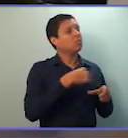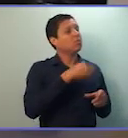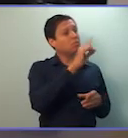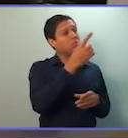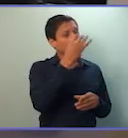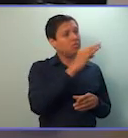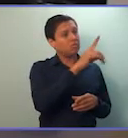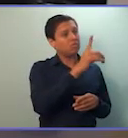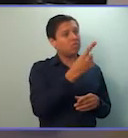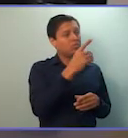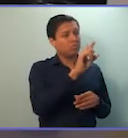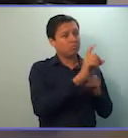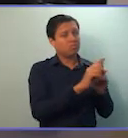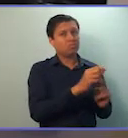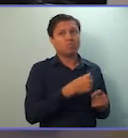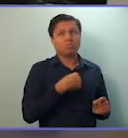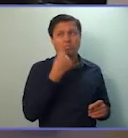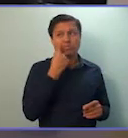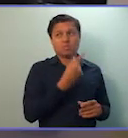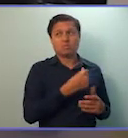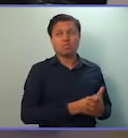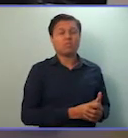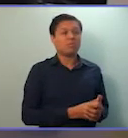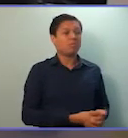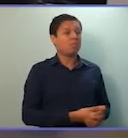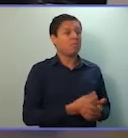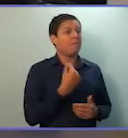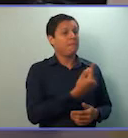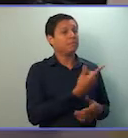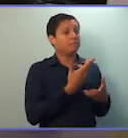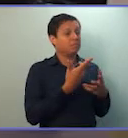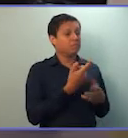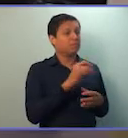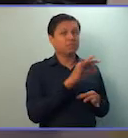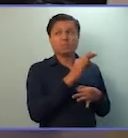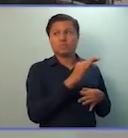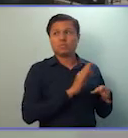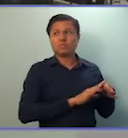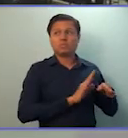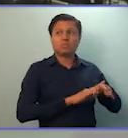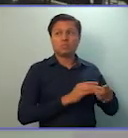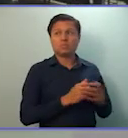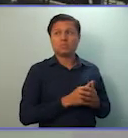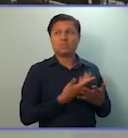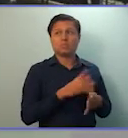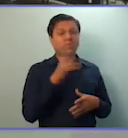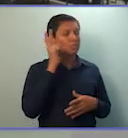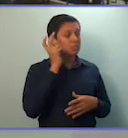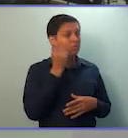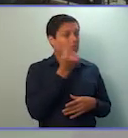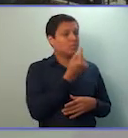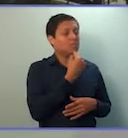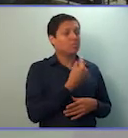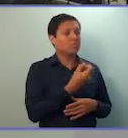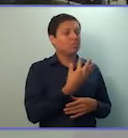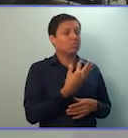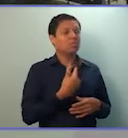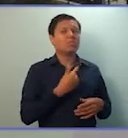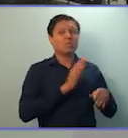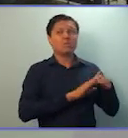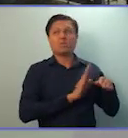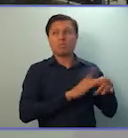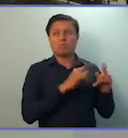una duda solo crítica y es que muchos que han recibido este citatorio he escuchado gente que dice me han convocado